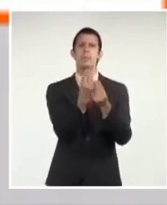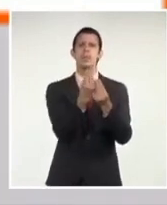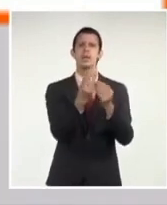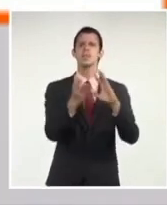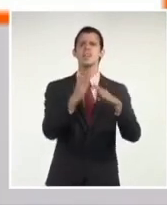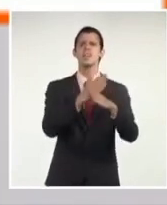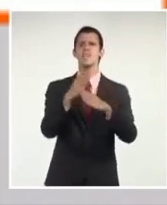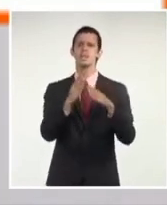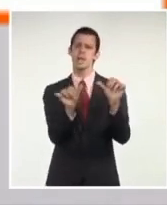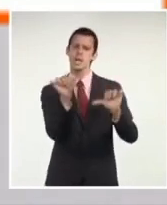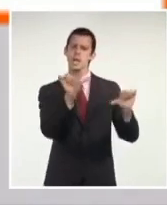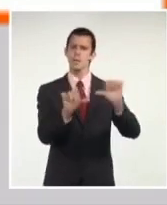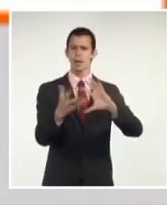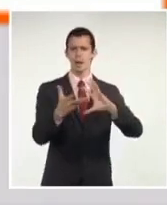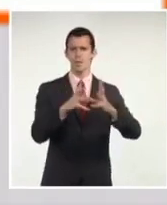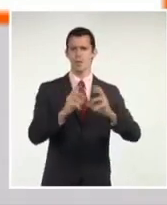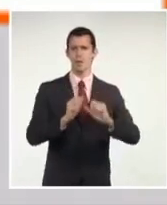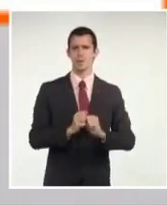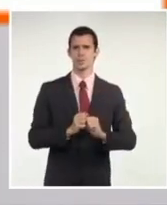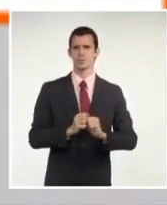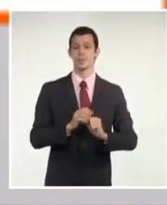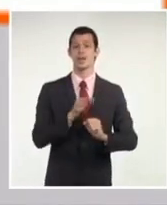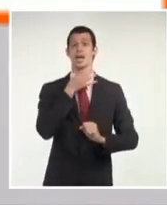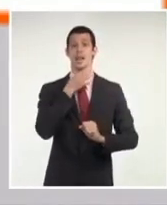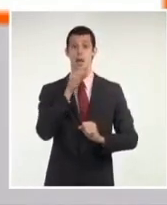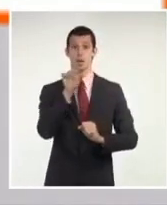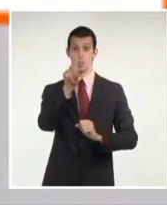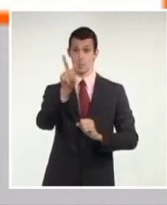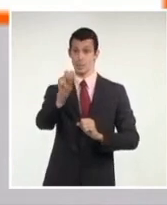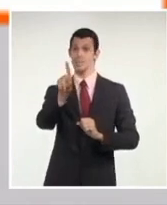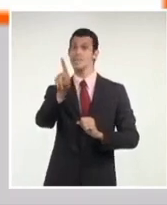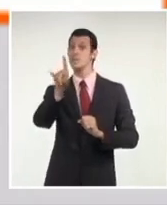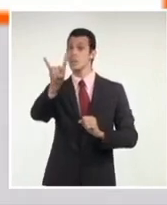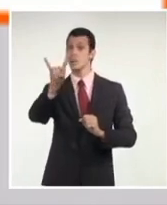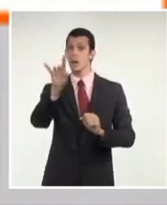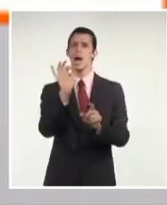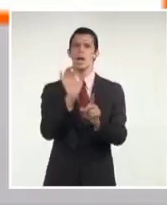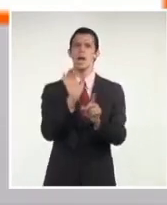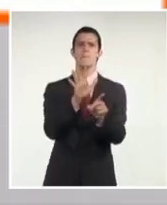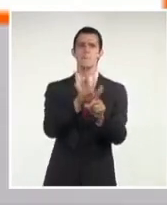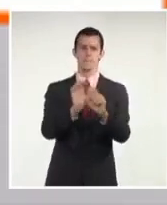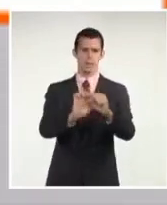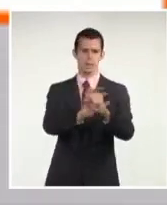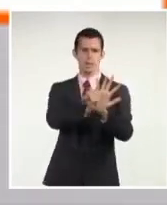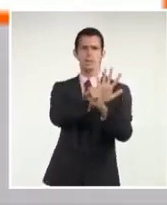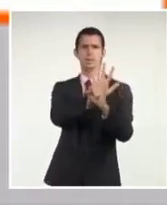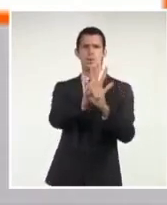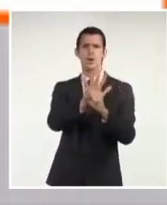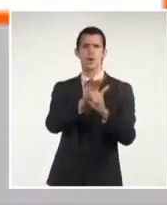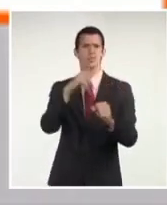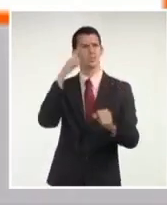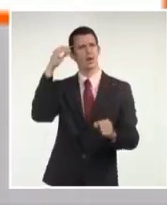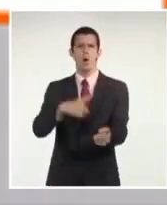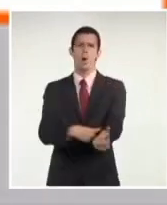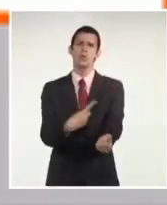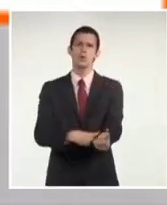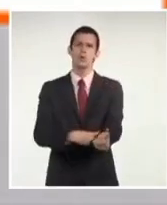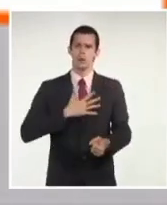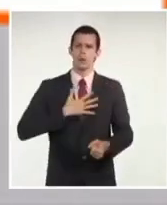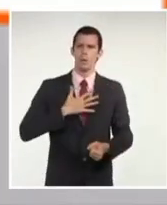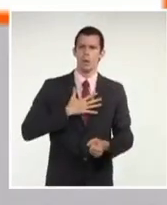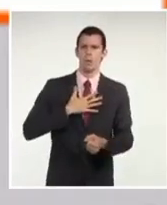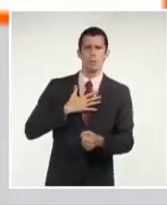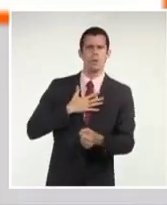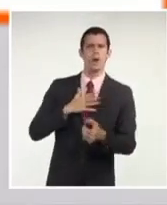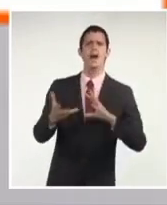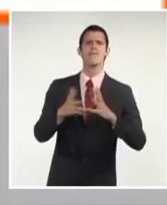del 2019 y suplantó a el virus original de Wuhan. Lo